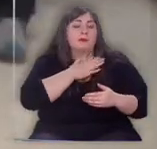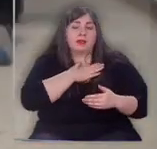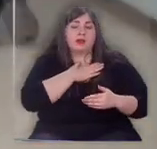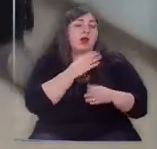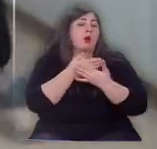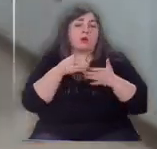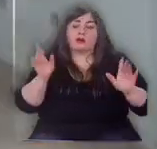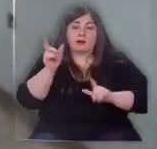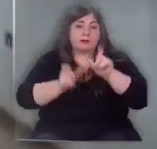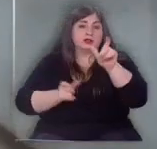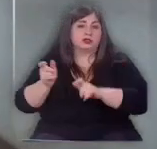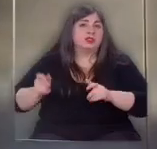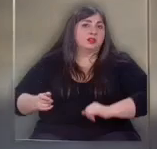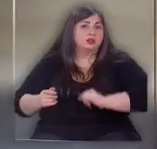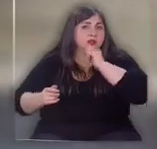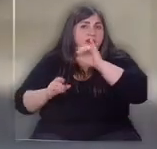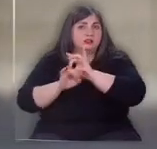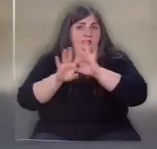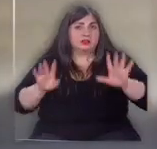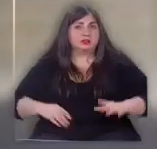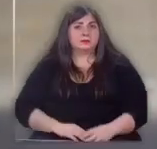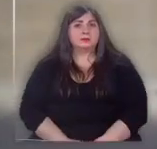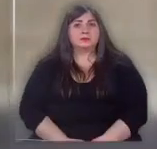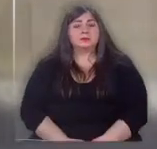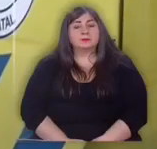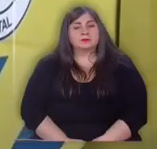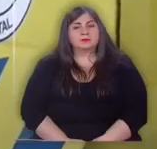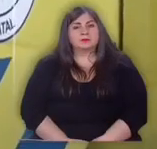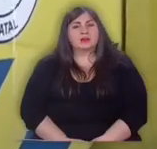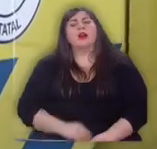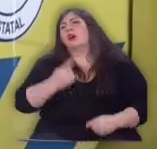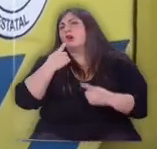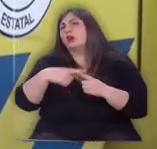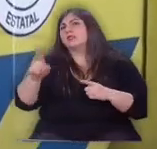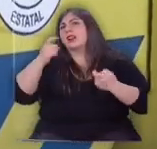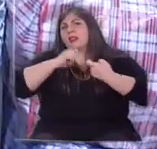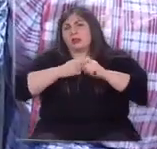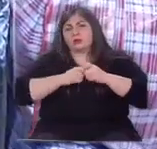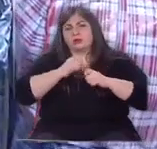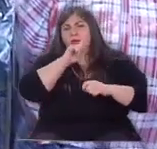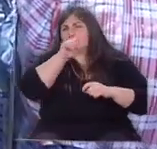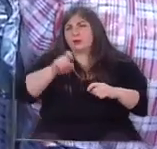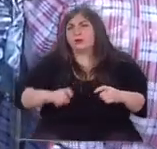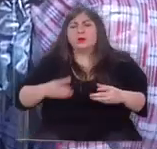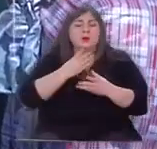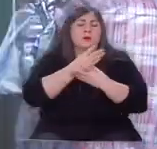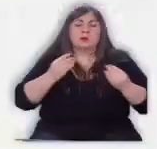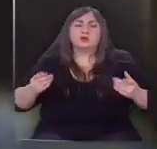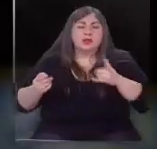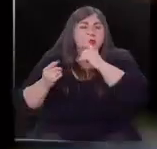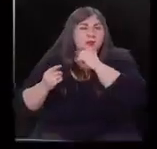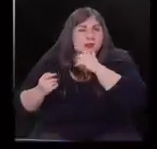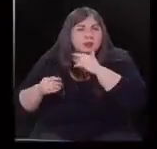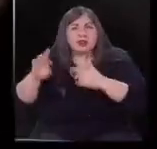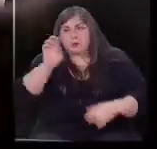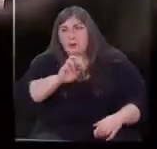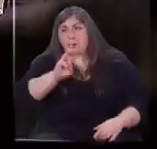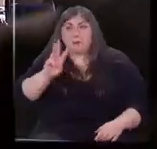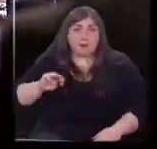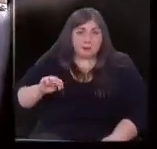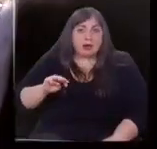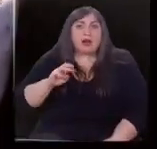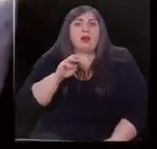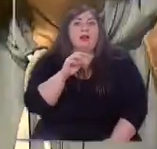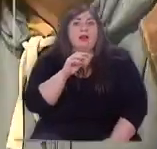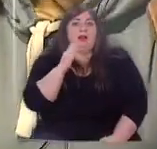o a cualquier persona. No sé si eso es claro. Sí, sí, sí es claro. Y otra discusión, Fernando, también se la quería plantear porque hay mucha inquietud, sobre todo en los padres, las madres,